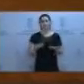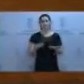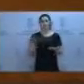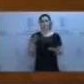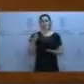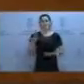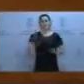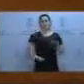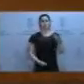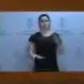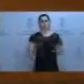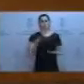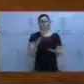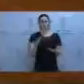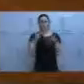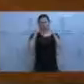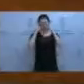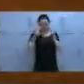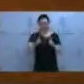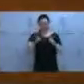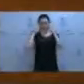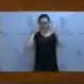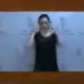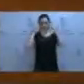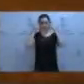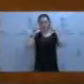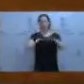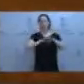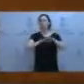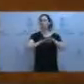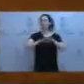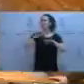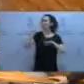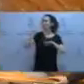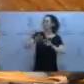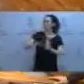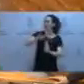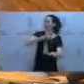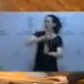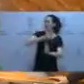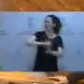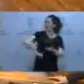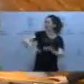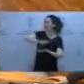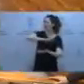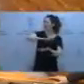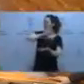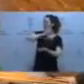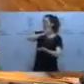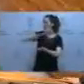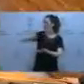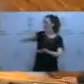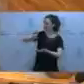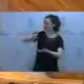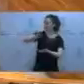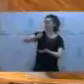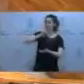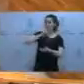justos e intentar reparar. Perdón, presidente. Antes decían que había barullo, ahora sigue habiendo. Señoría, ruego